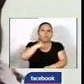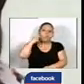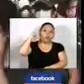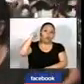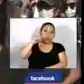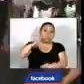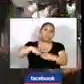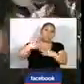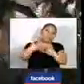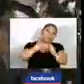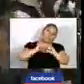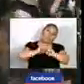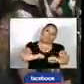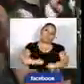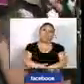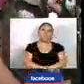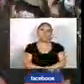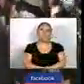falleció.